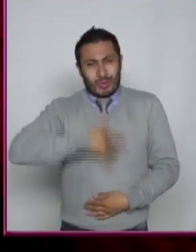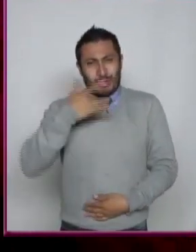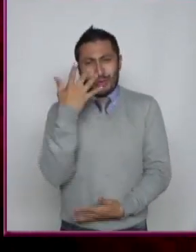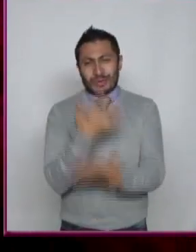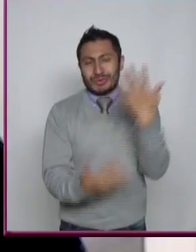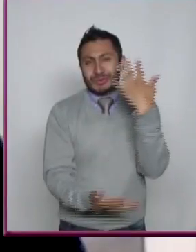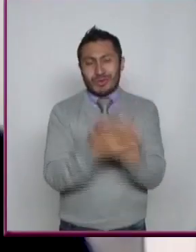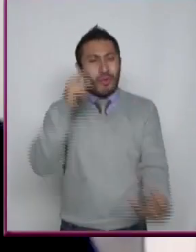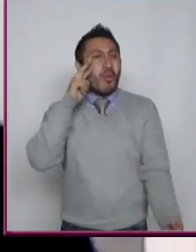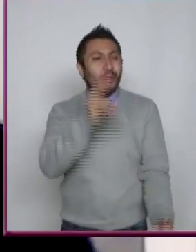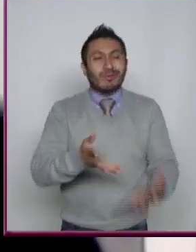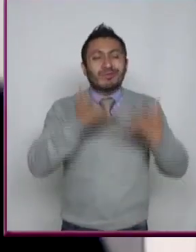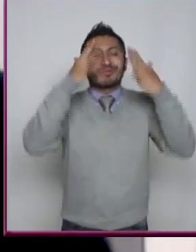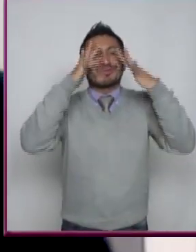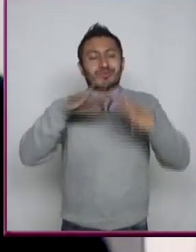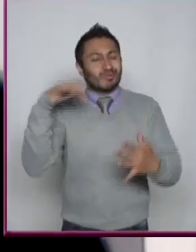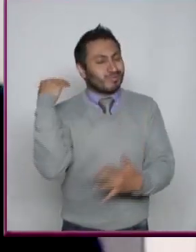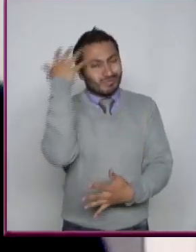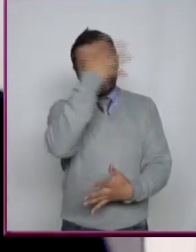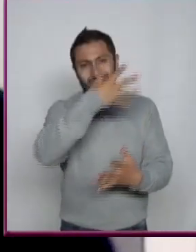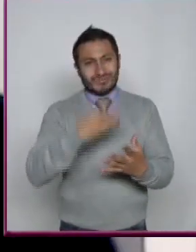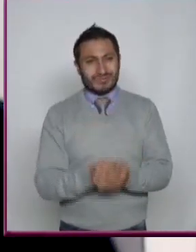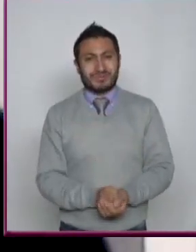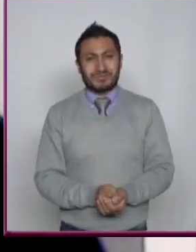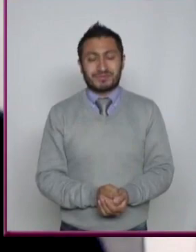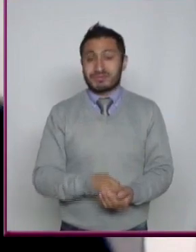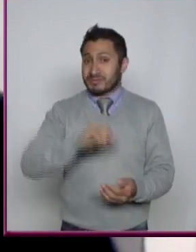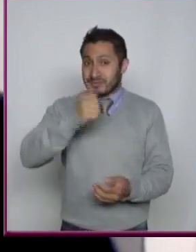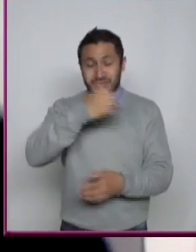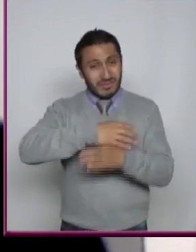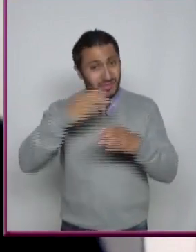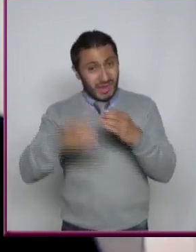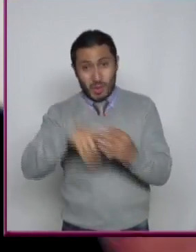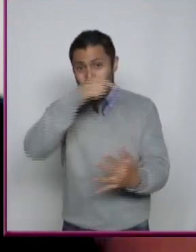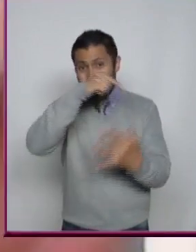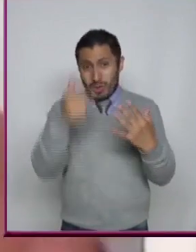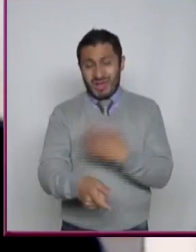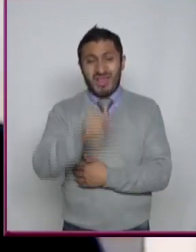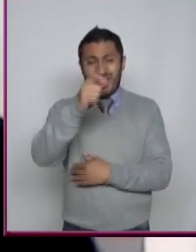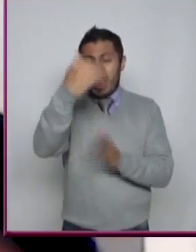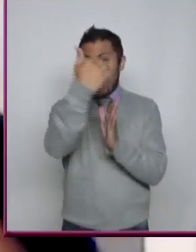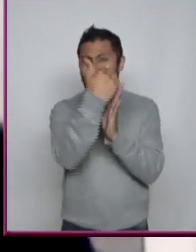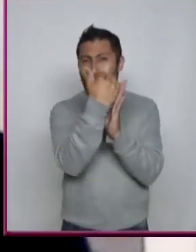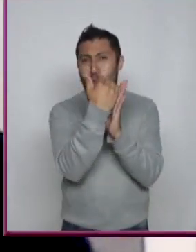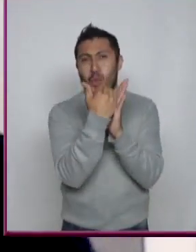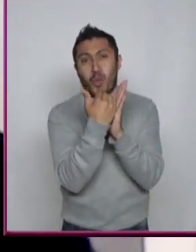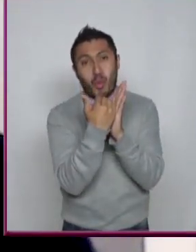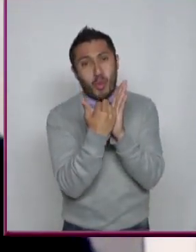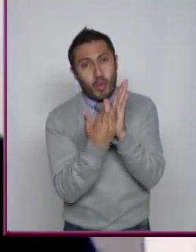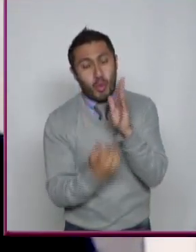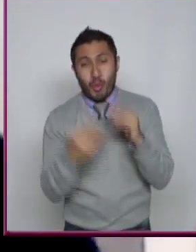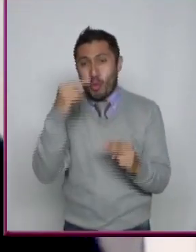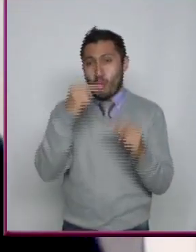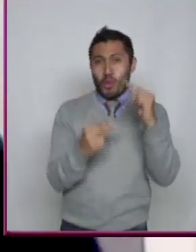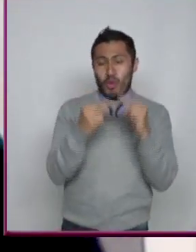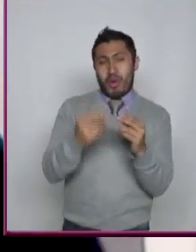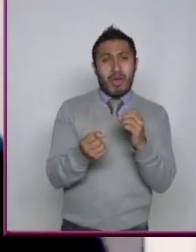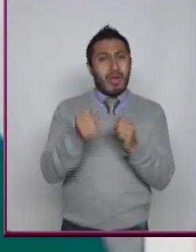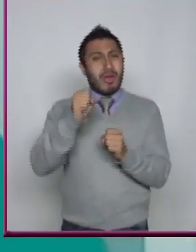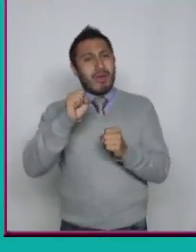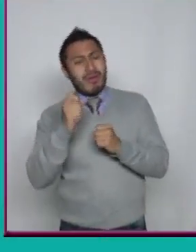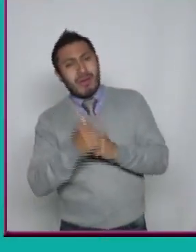nuestros sentidos, ¿no? Y también otra cosa que sucede es que se disminuyen muchísimo los niveles de una